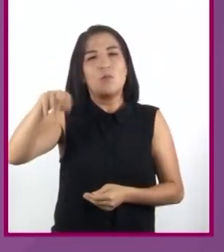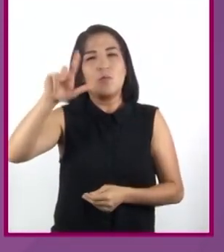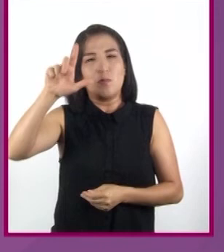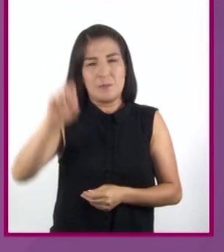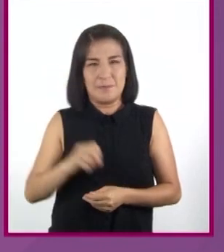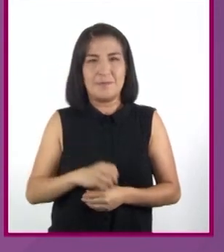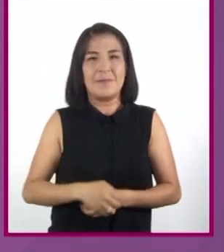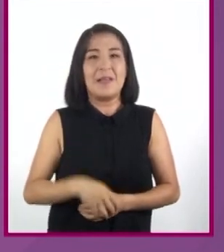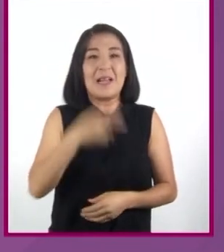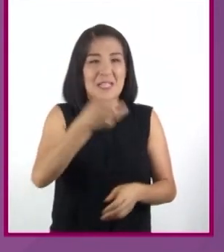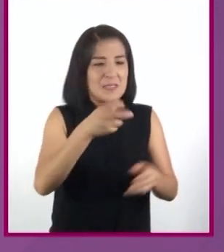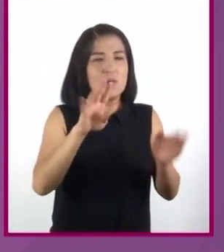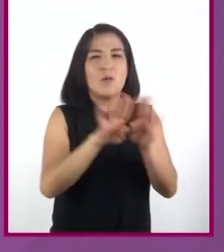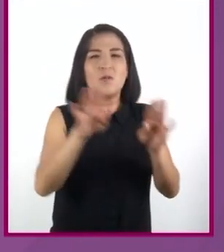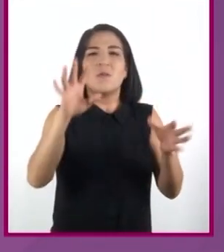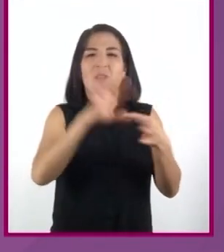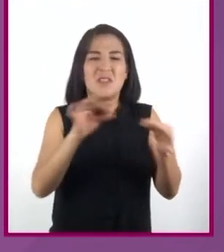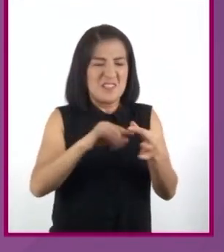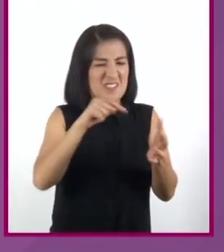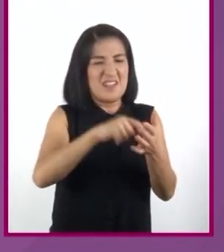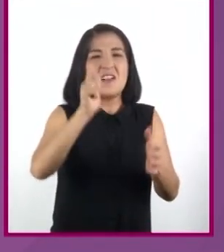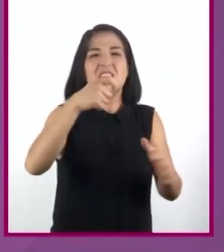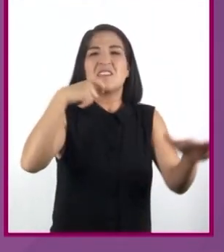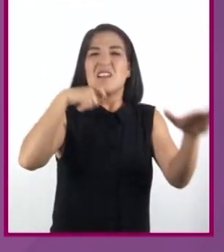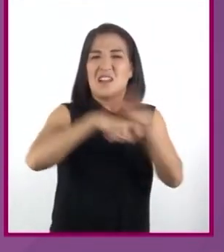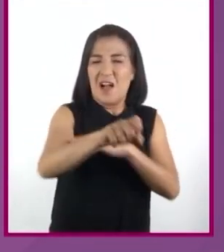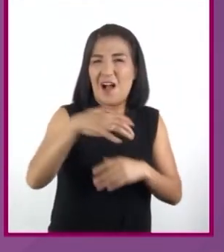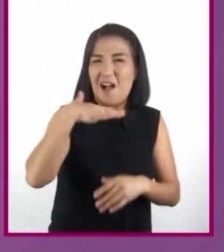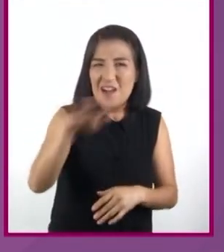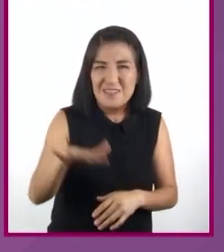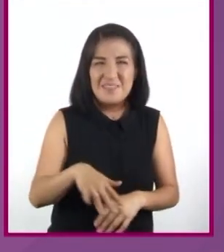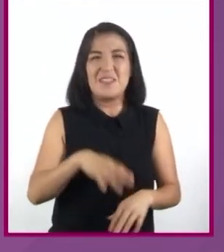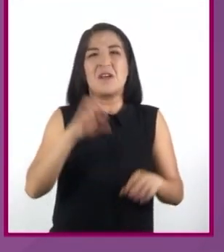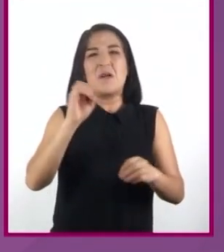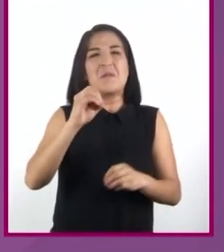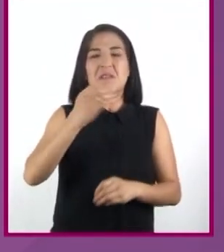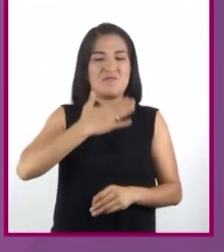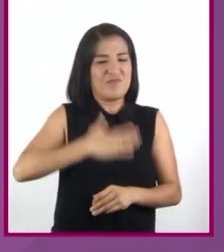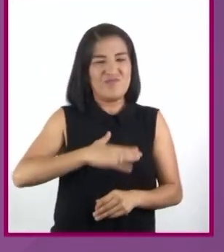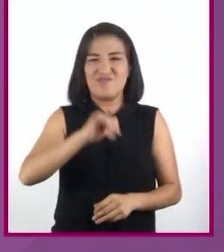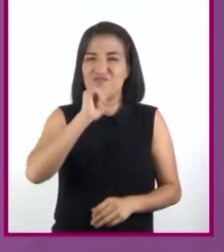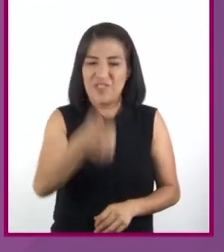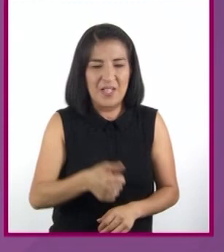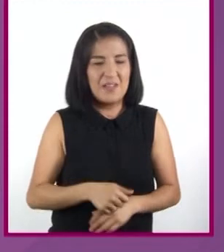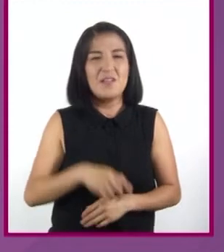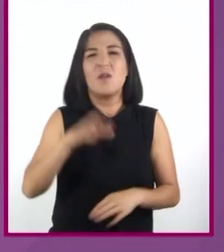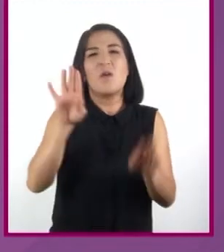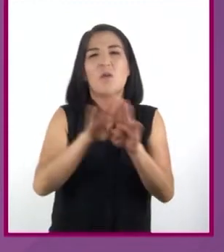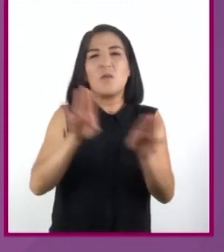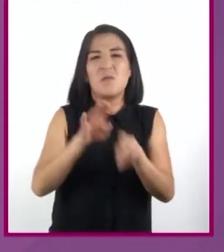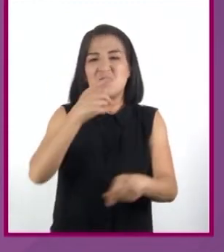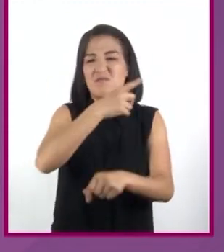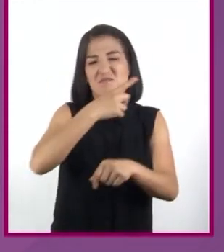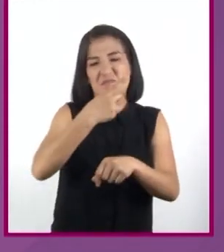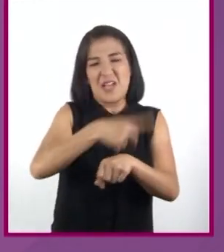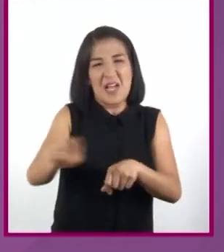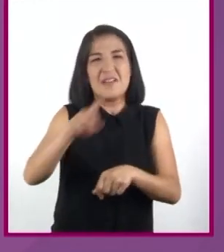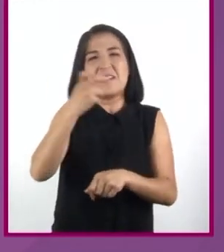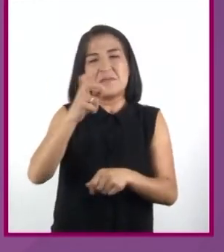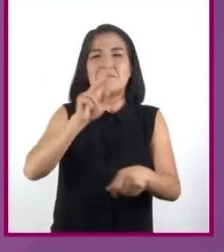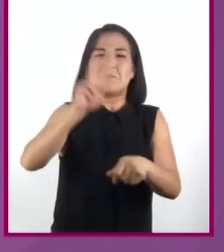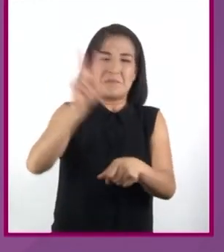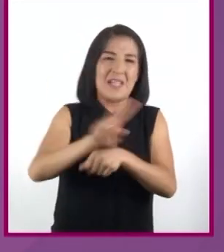Gallegos. Esta refleja la corrupción, la injusticia y el latifundismo ocurrido en Venezuela durante esa